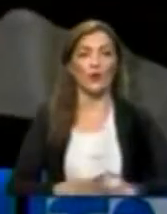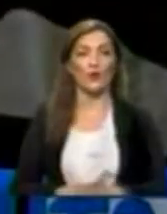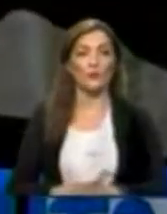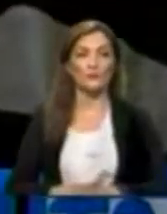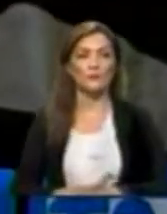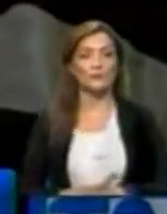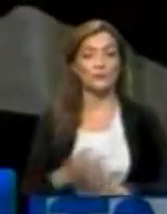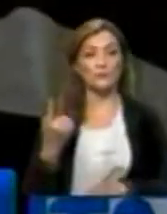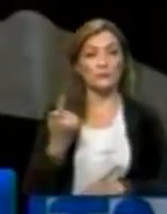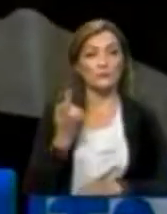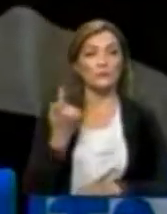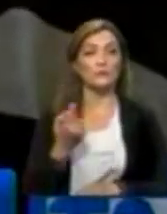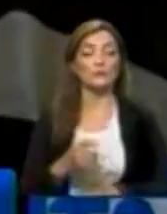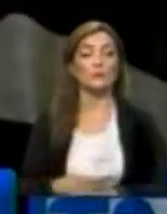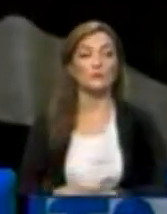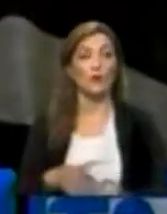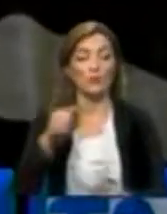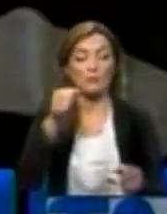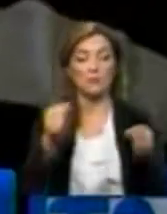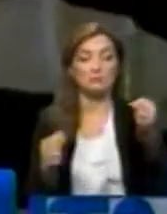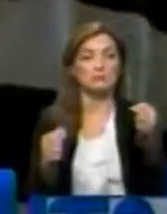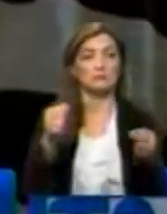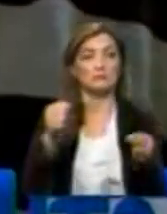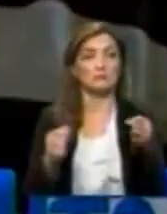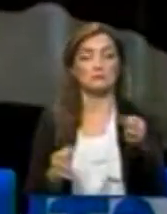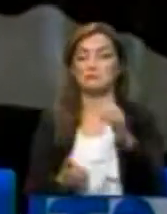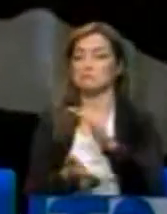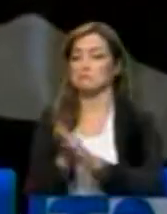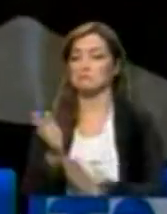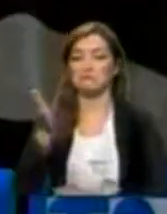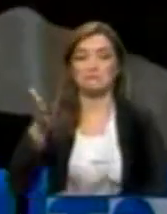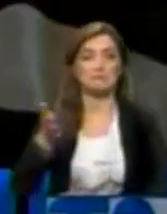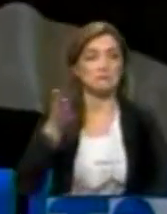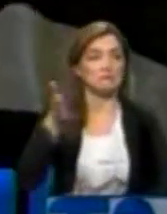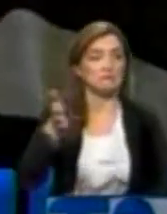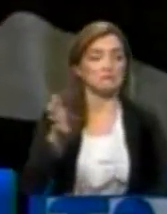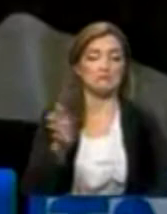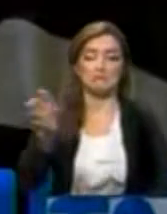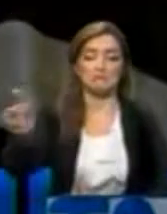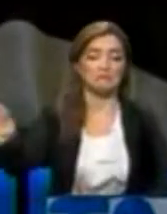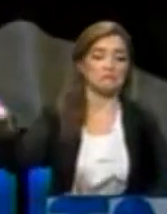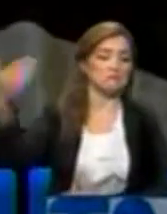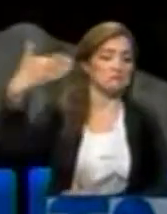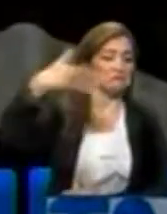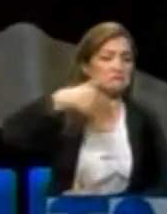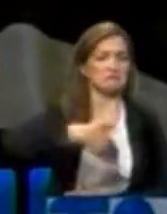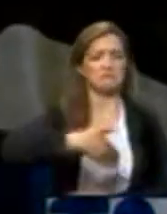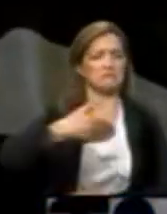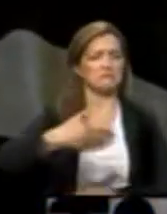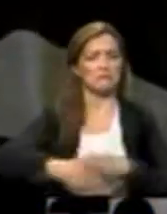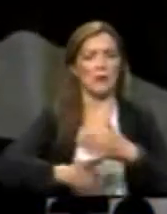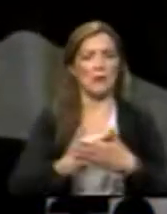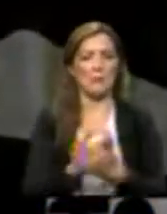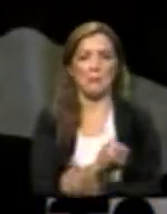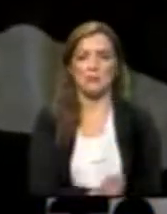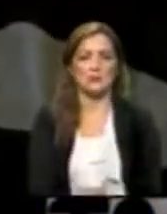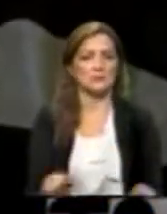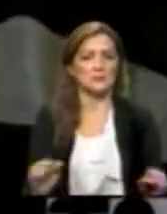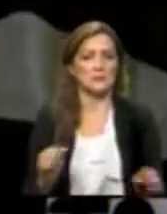solo. Manejaba, salía, venía, y ahora estoy imposibilitado, no puedo caminar.